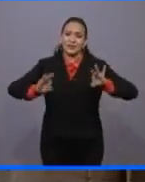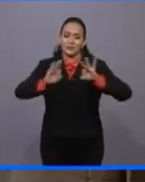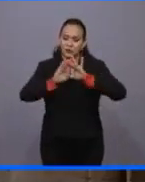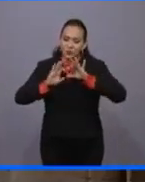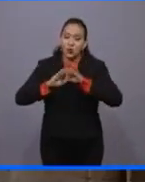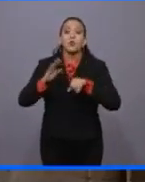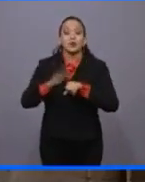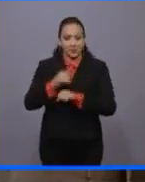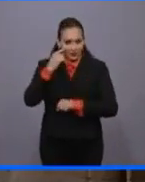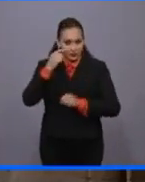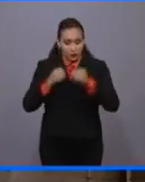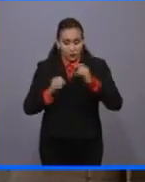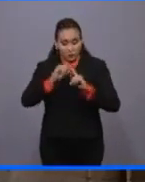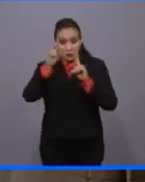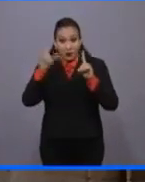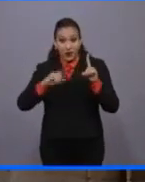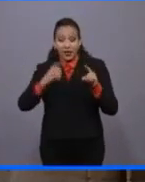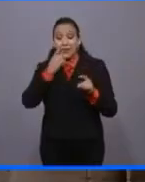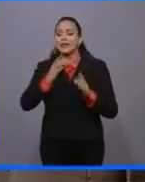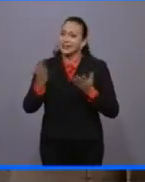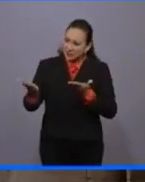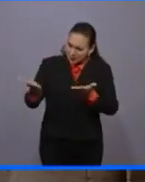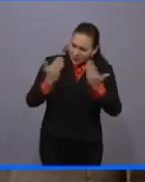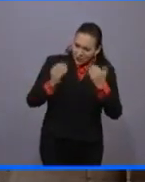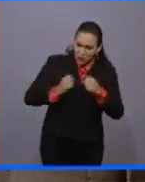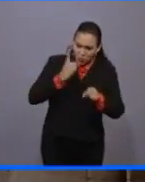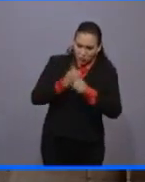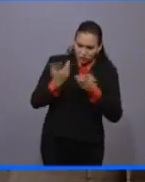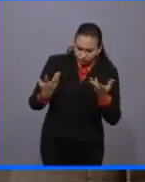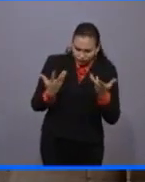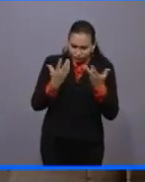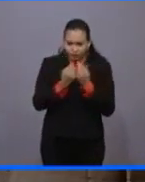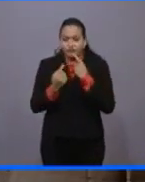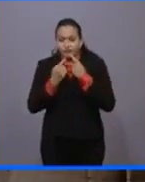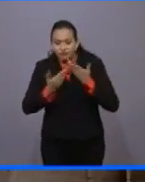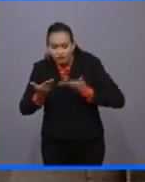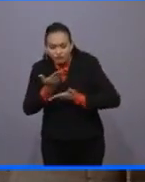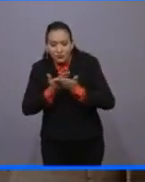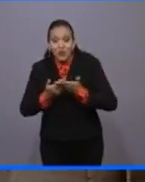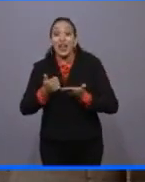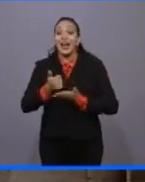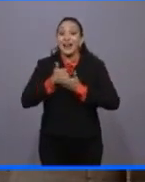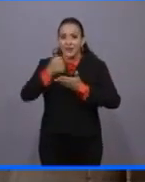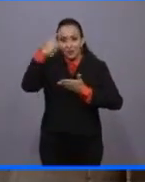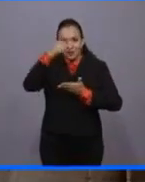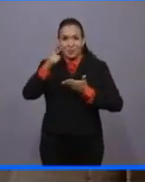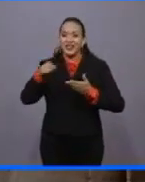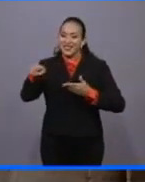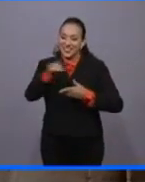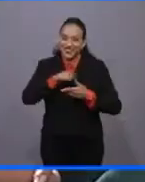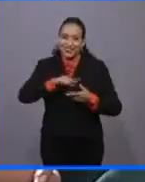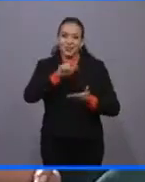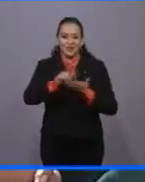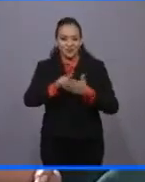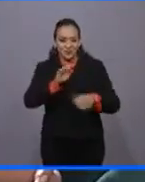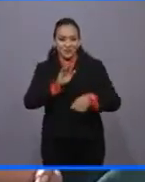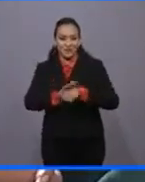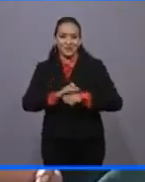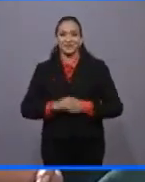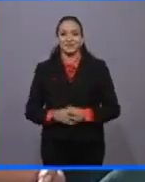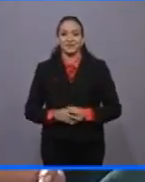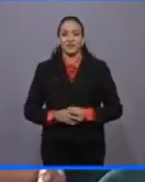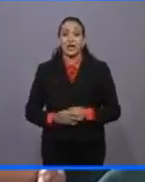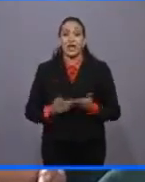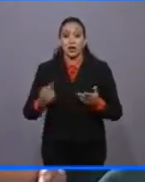Cuando la Suprema Corte abre sus puertas a estos diálogos, enriquece su labor y fortalece su legitimidad. Hoy